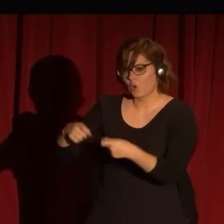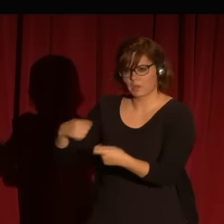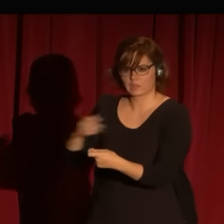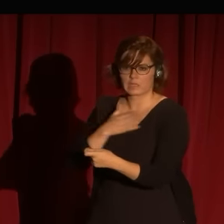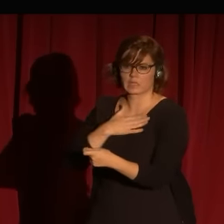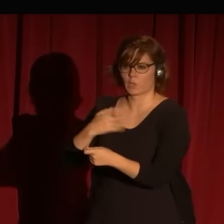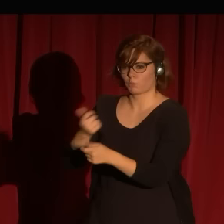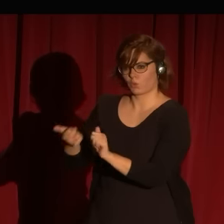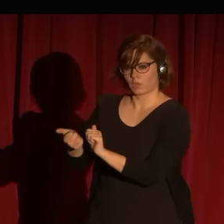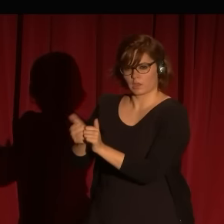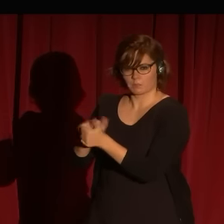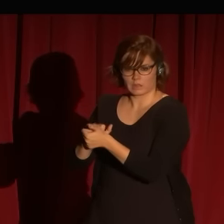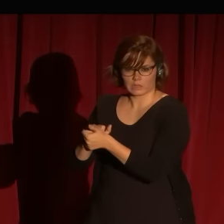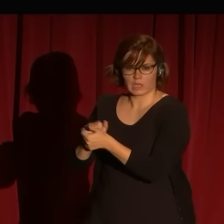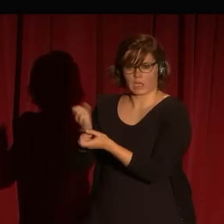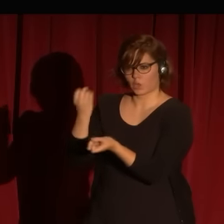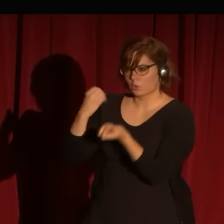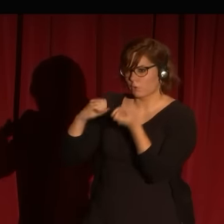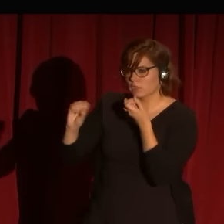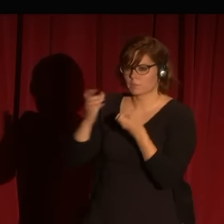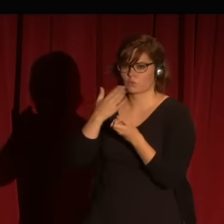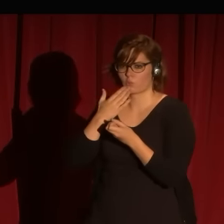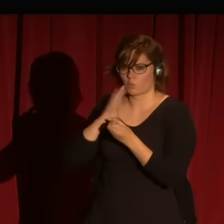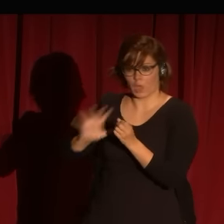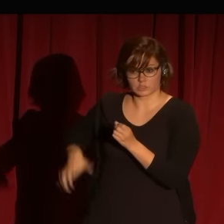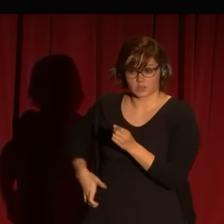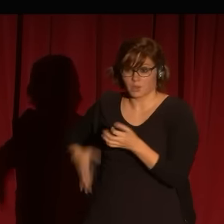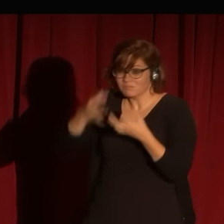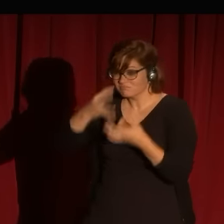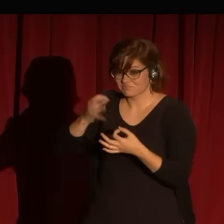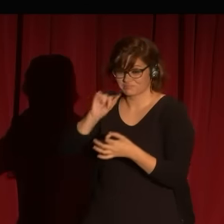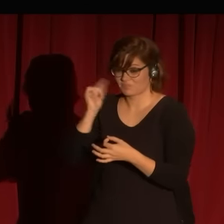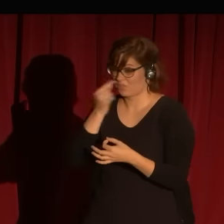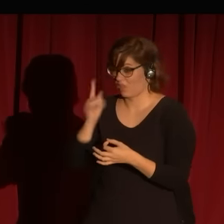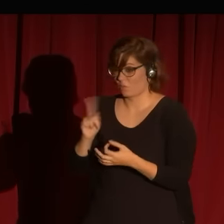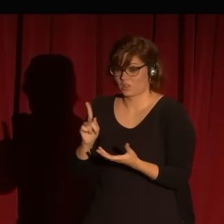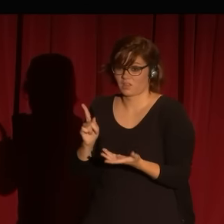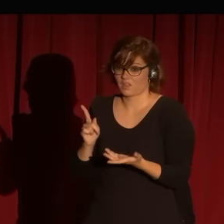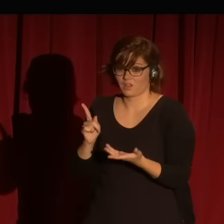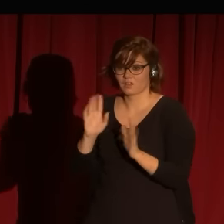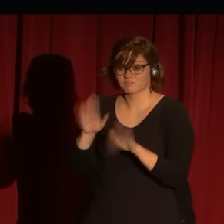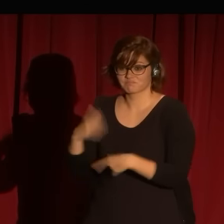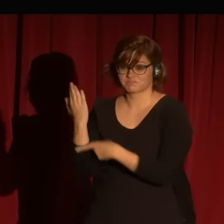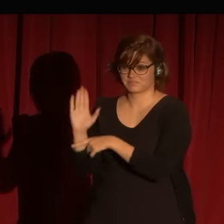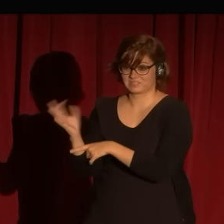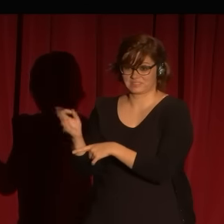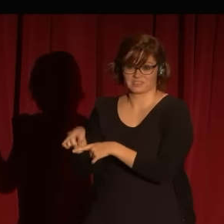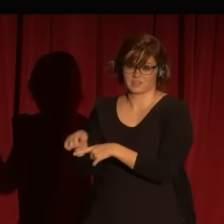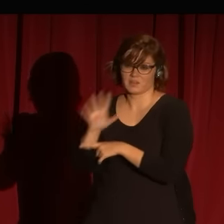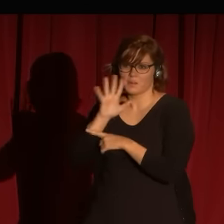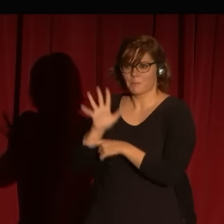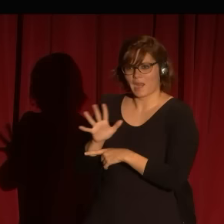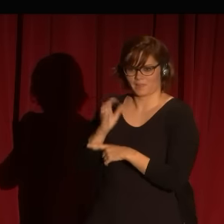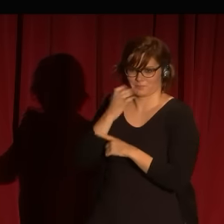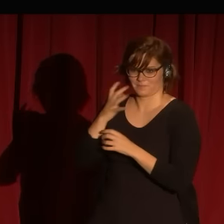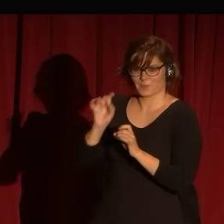quieren imitar cierto tipo de comportamiento aristocrático pero sin realmente darse cuenta de que lo que están enseñando aquí quieren que se parezca a un